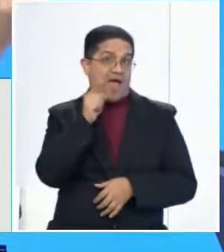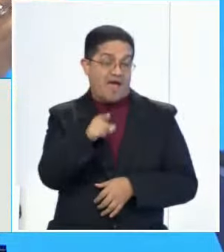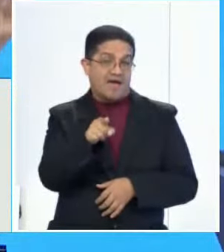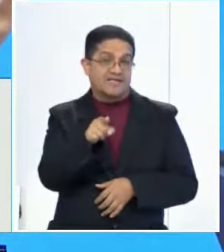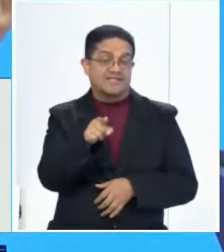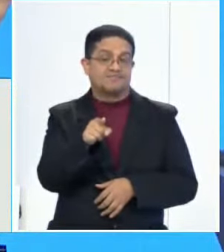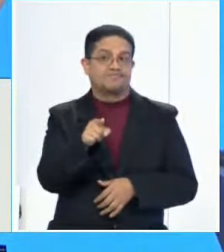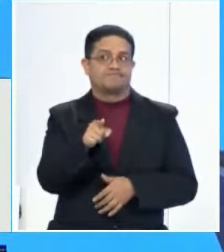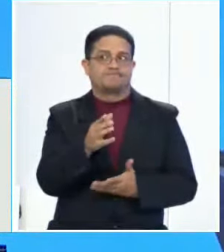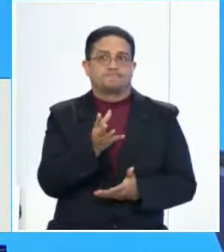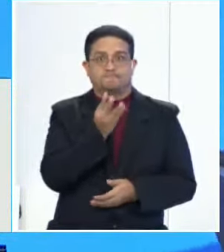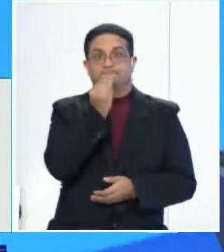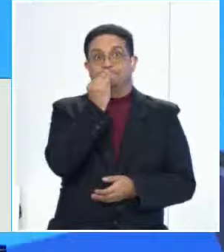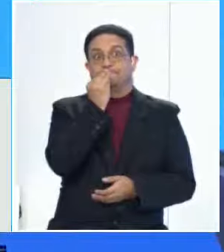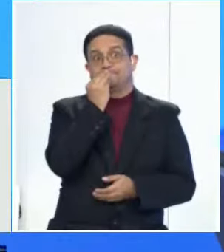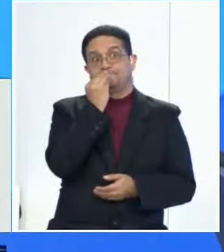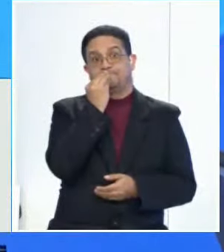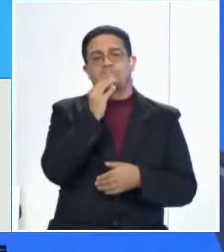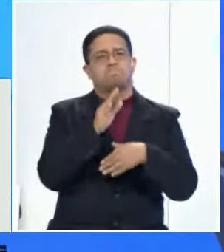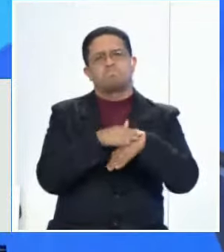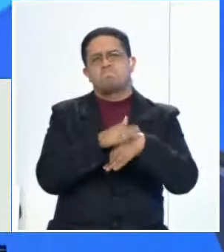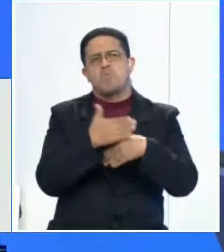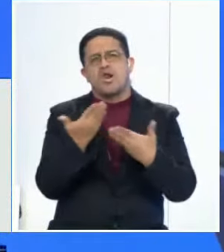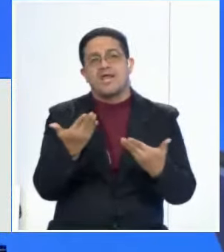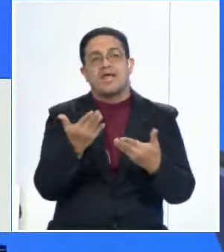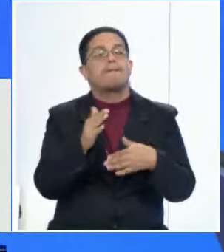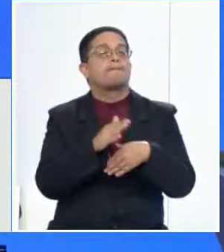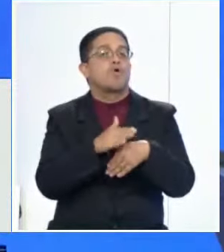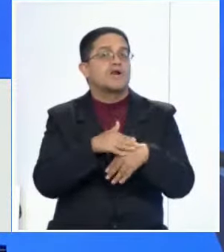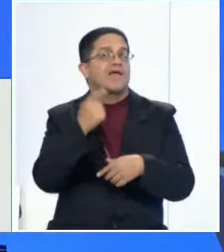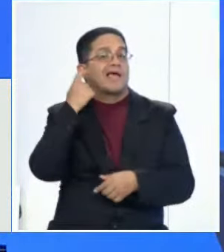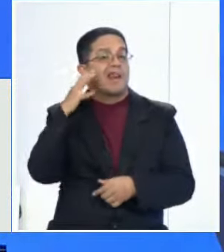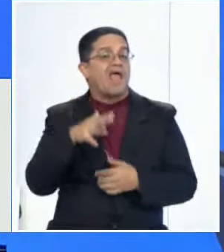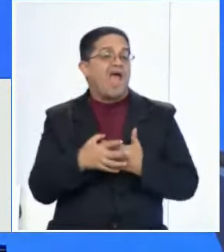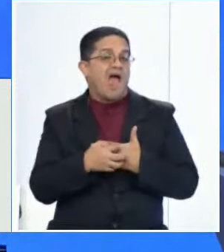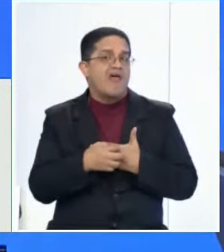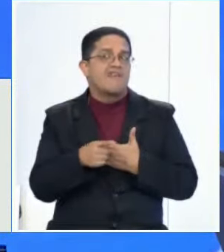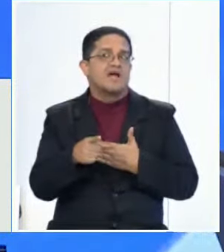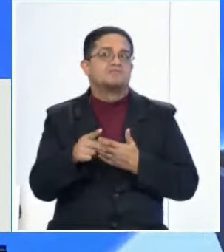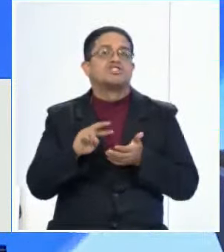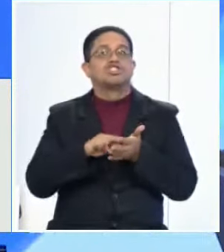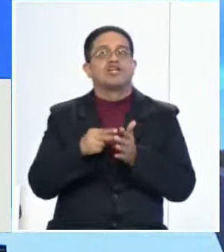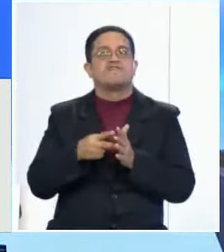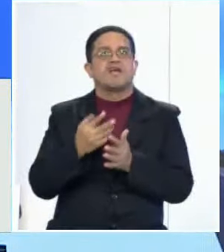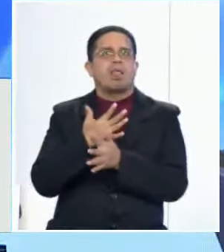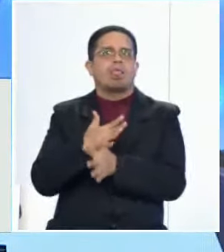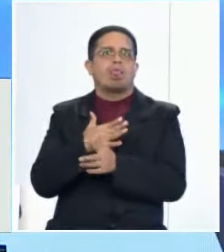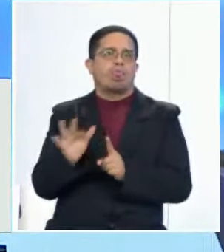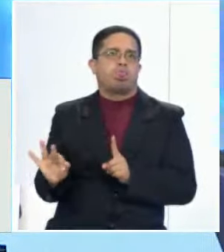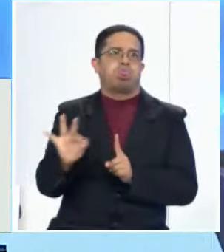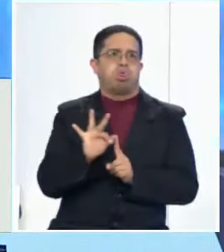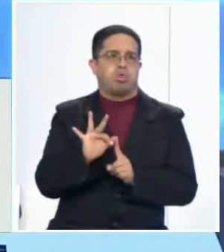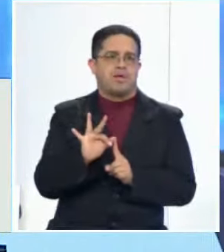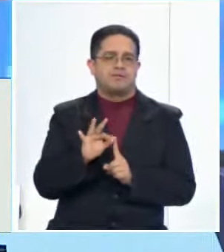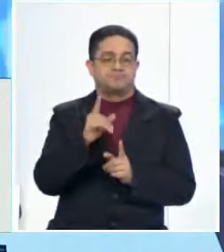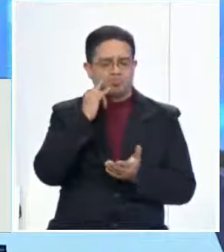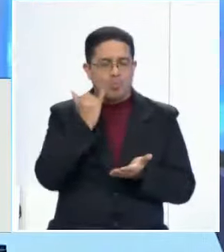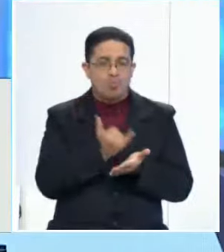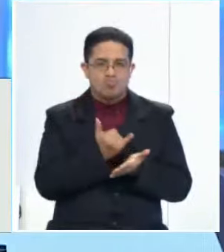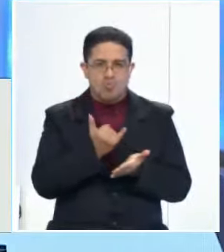se encierran, Daniela, porque creen que si me arde tengo infección. Prueban con antibióticos, no ven resultados porque